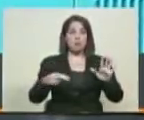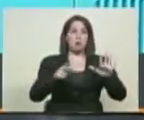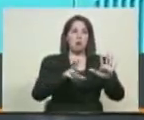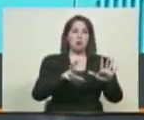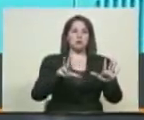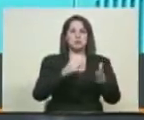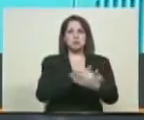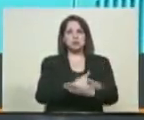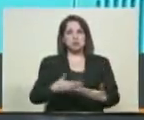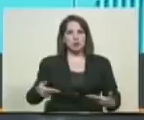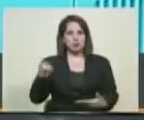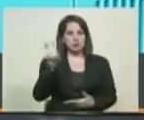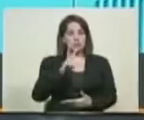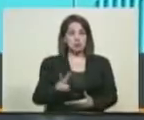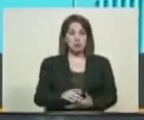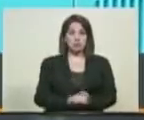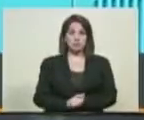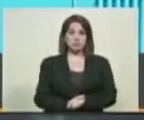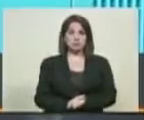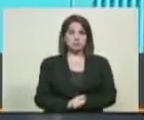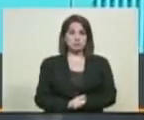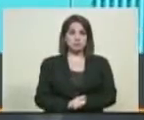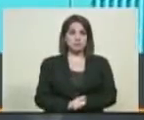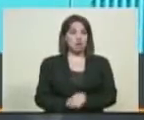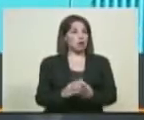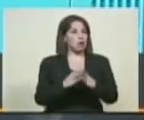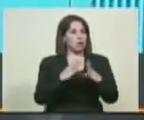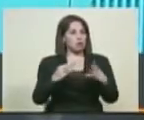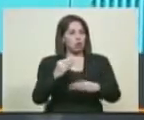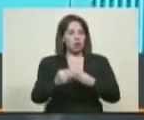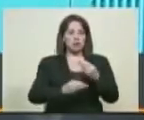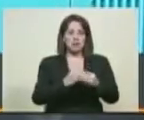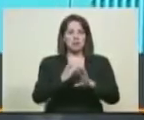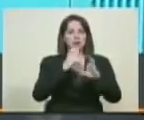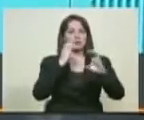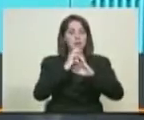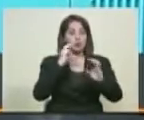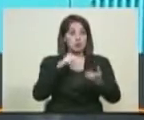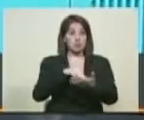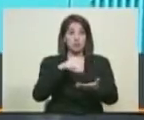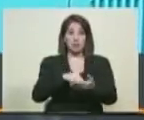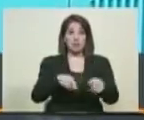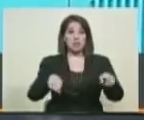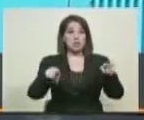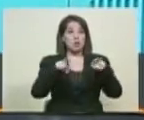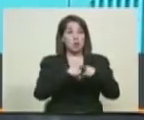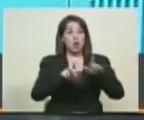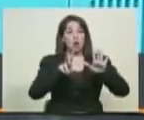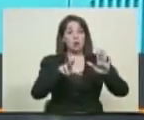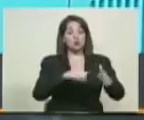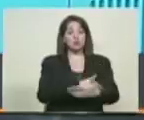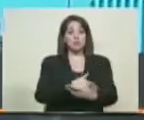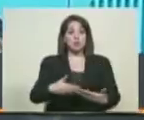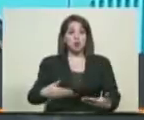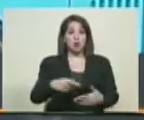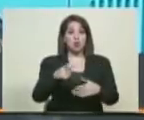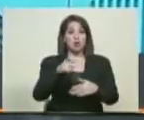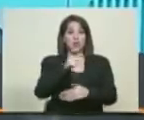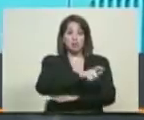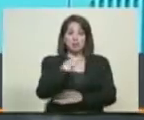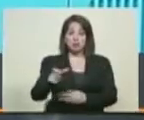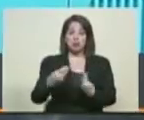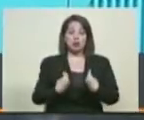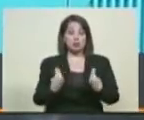de venezolanos. Quiere decir que todo lo que se haga por el transporte de Miranda se hace por el transporte de esos 8 millones de compatriotas. Así que